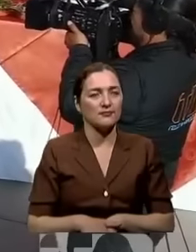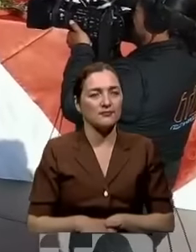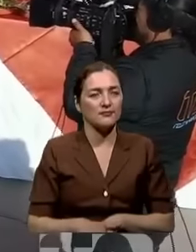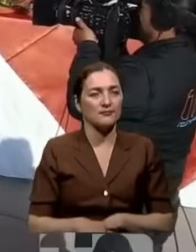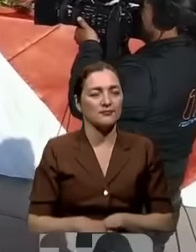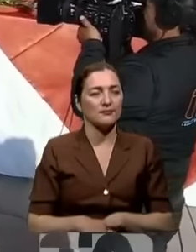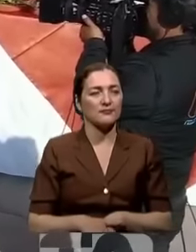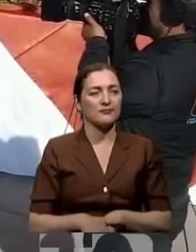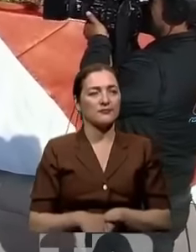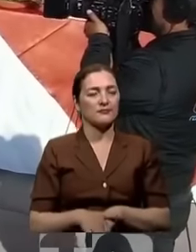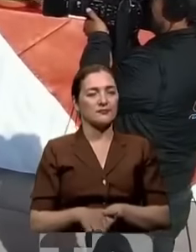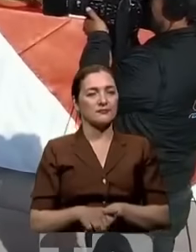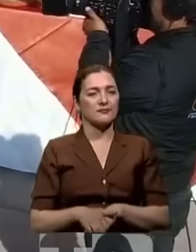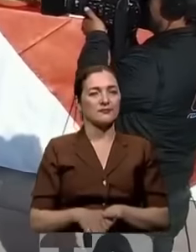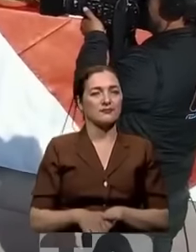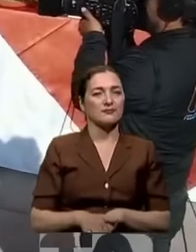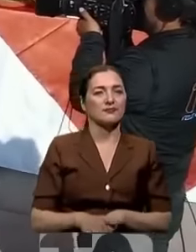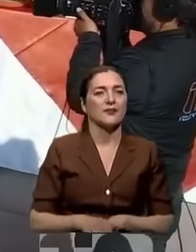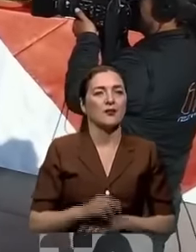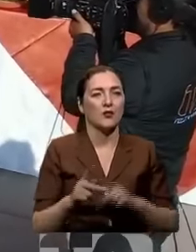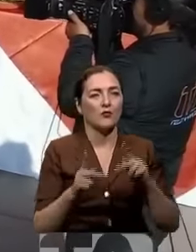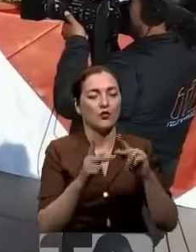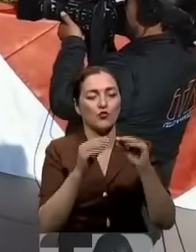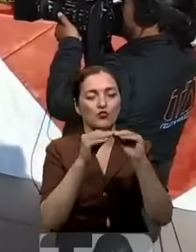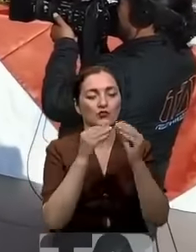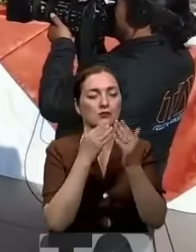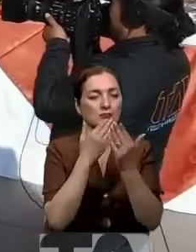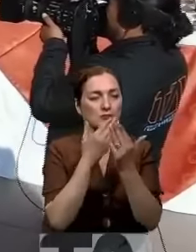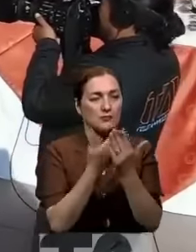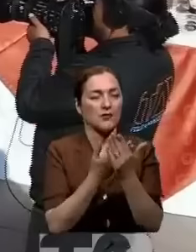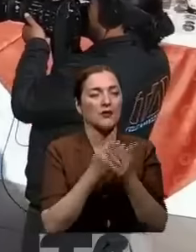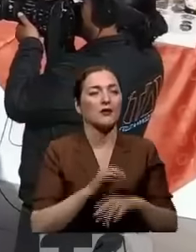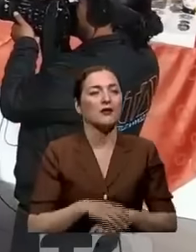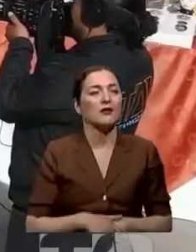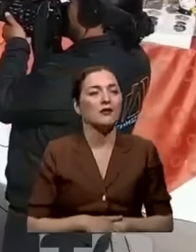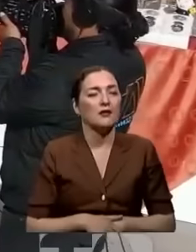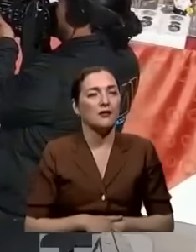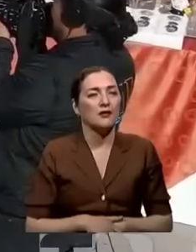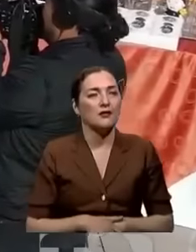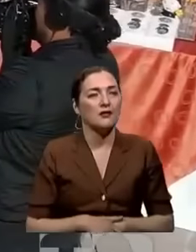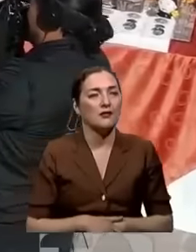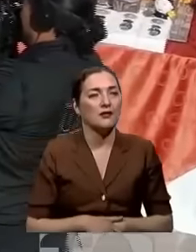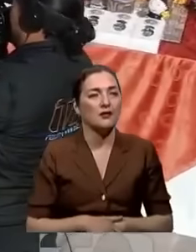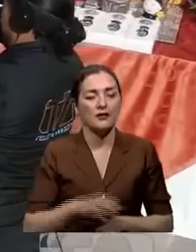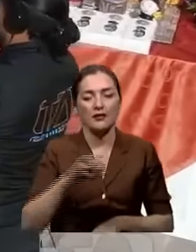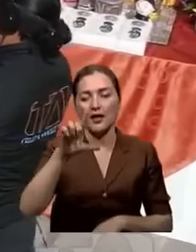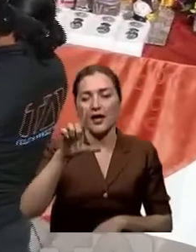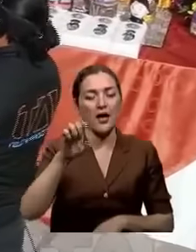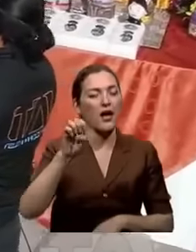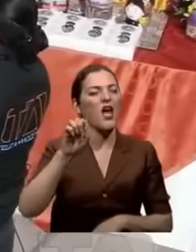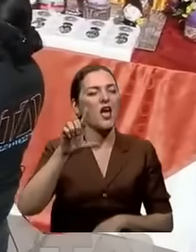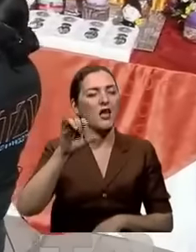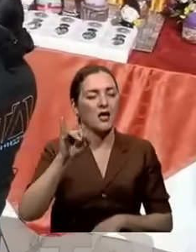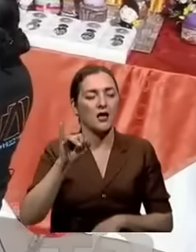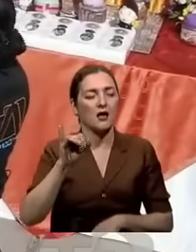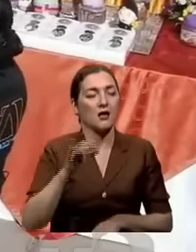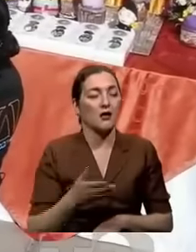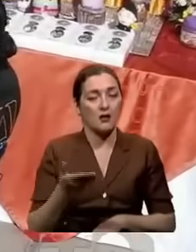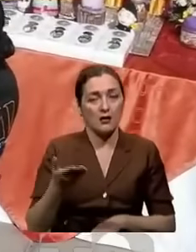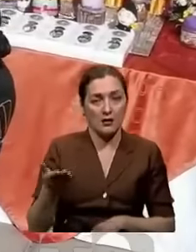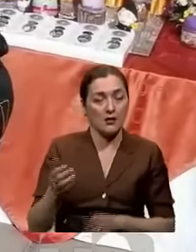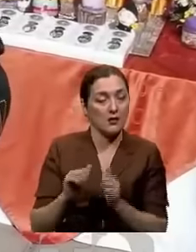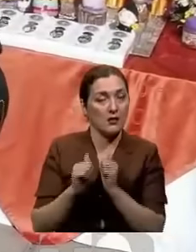Perfecto, mi querido Alberto. Muchísimas gracias. Estamos ahora contigo, mi querida Elizabeth. Sin duda, excelente comentario, pero tú estás ya